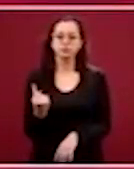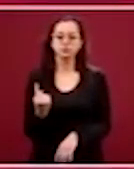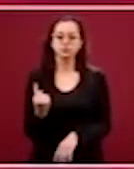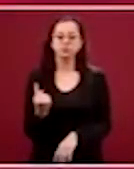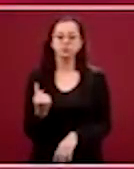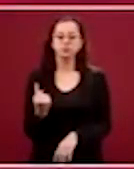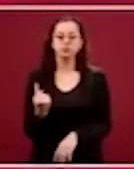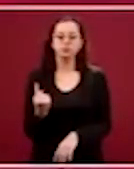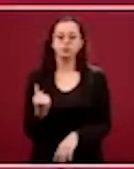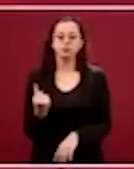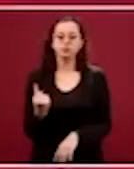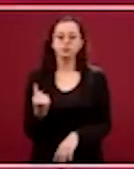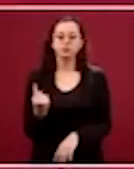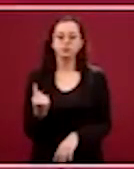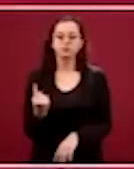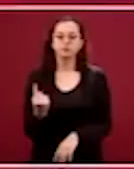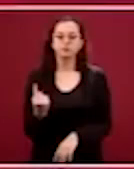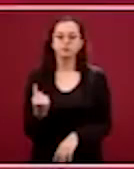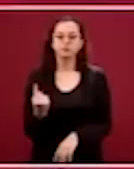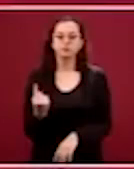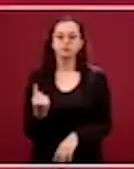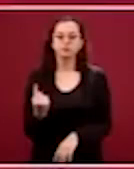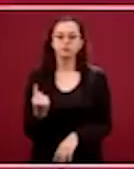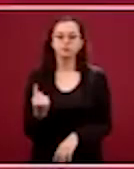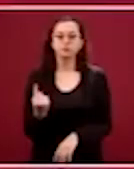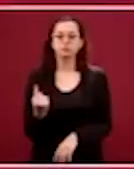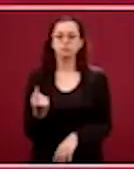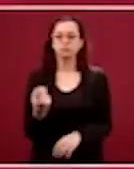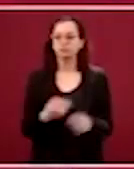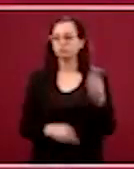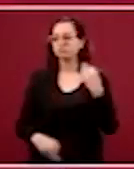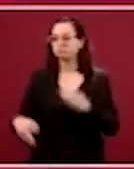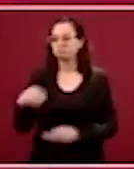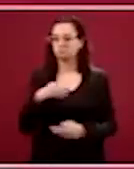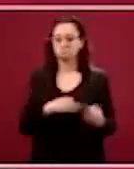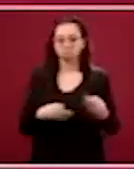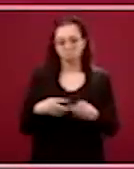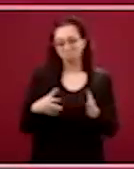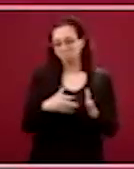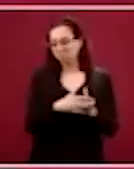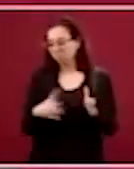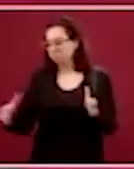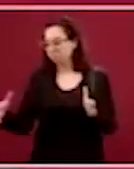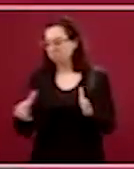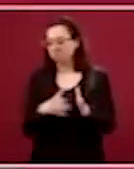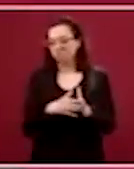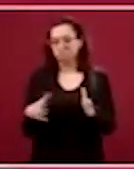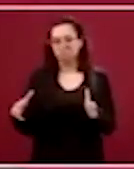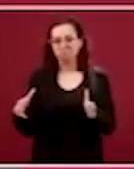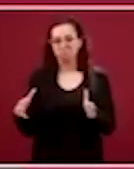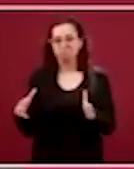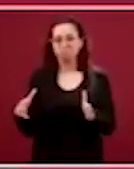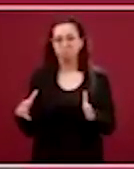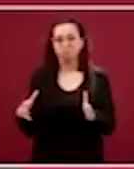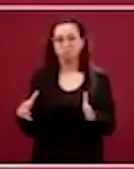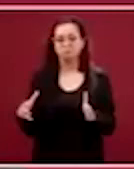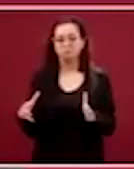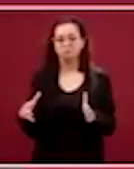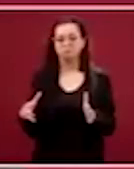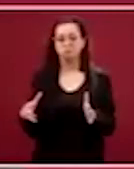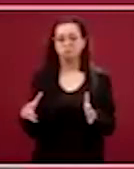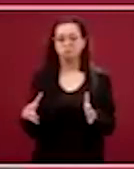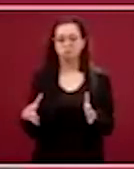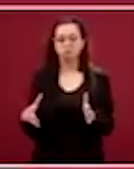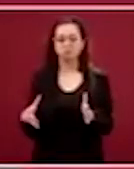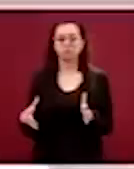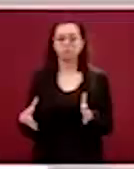pero también sus amuletos como la oración, detente enemigo, que el corazón de Jesús está conmigo, además un billete de $2 y